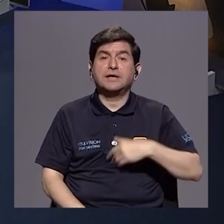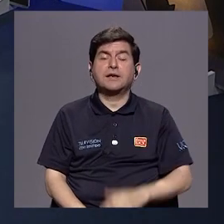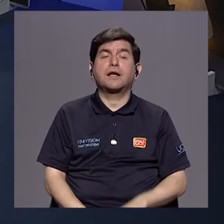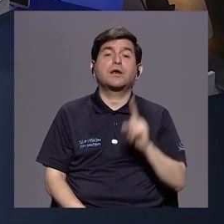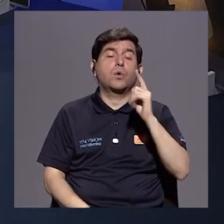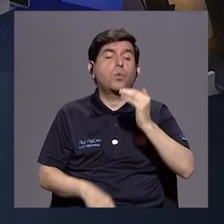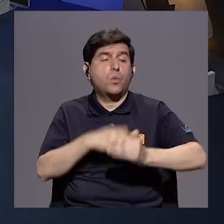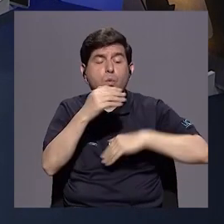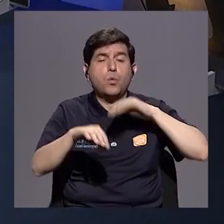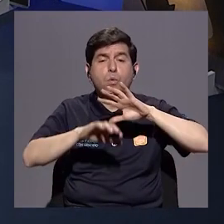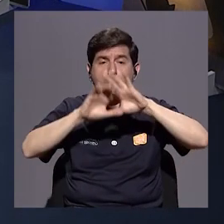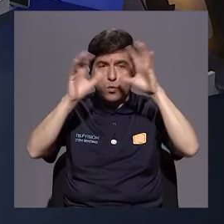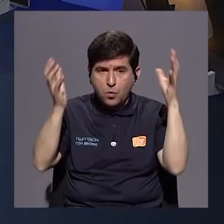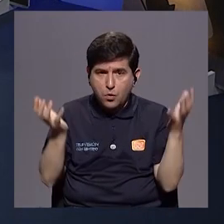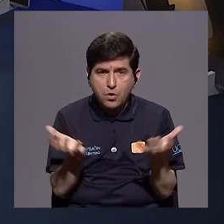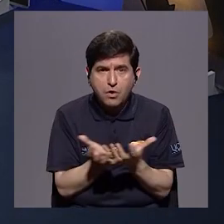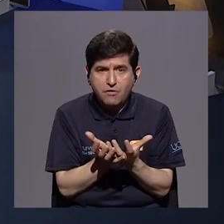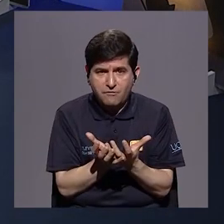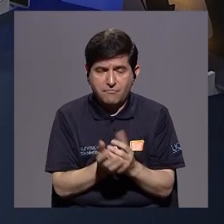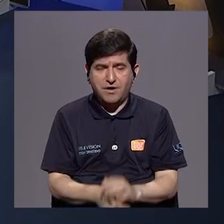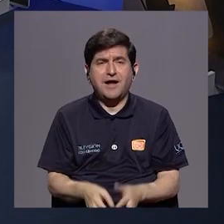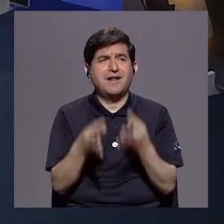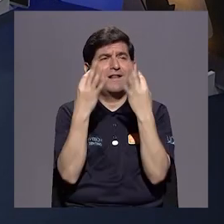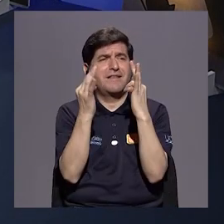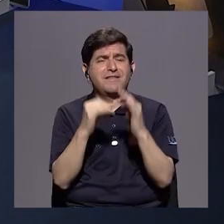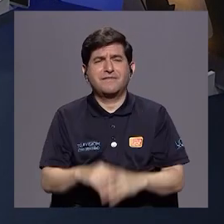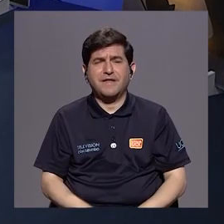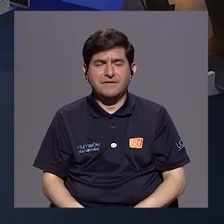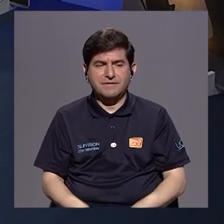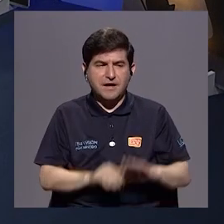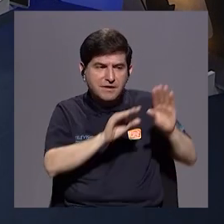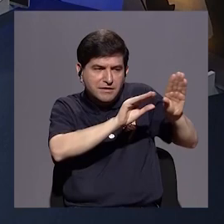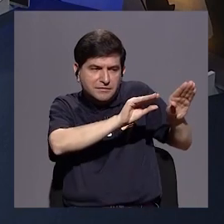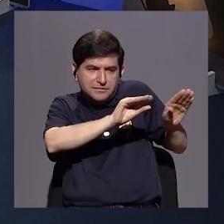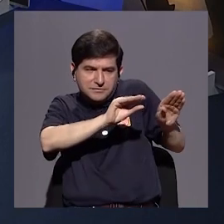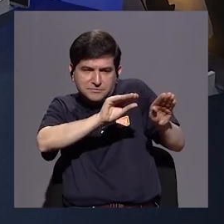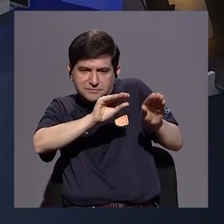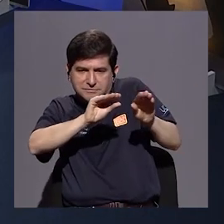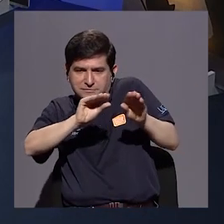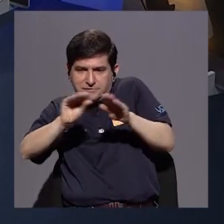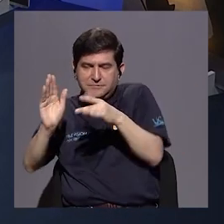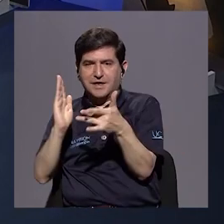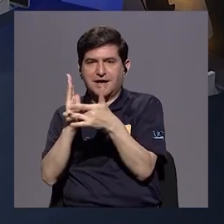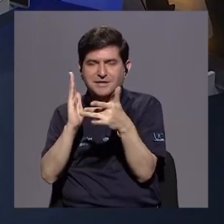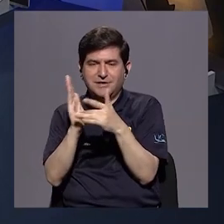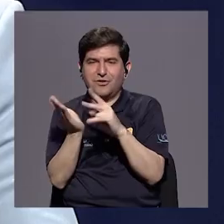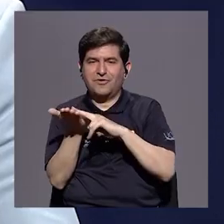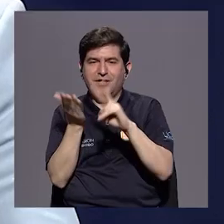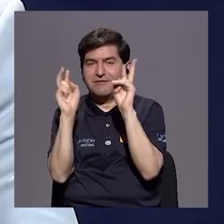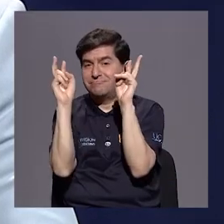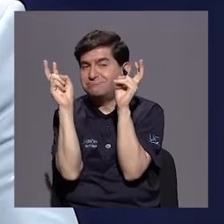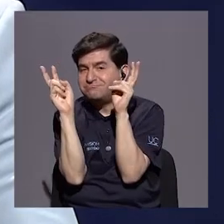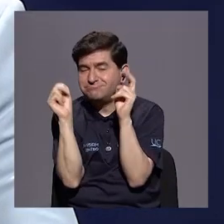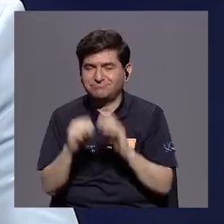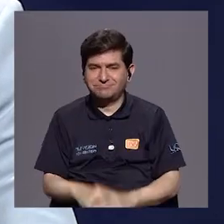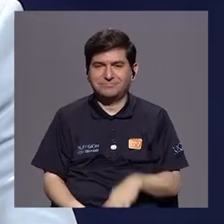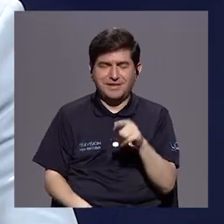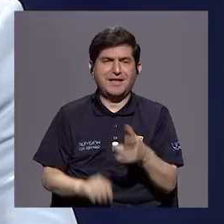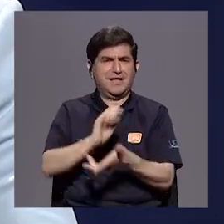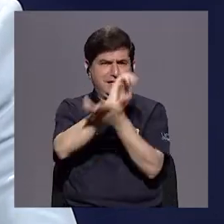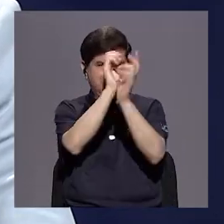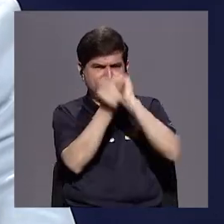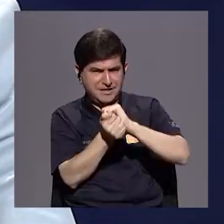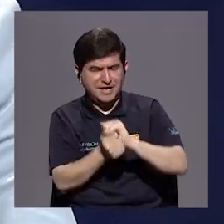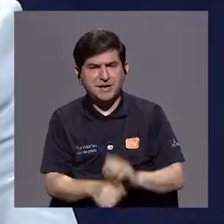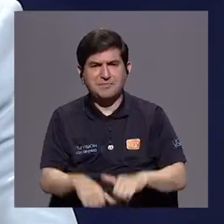global hacia ir moviéndonos hacia tecnologías más verdes y en ese cambio por